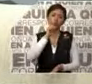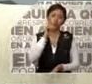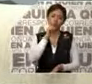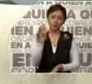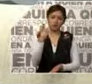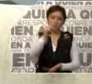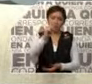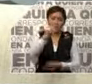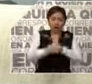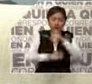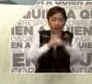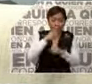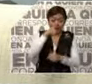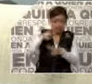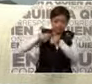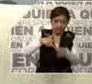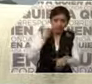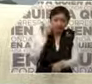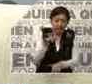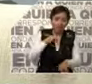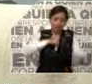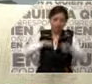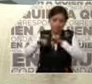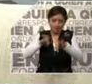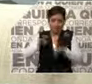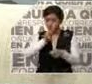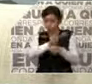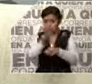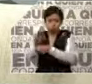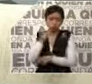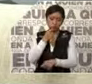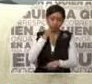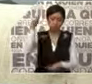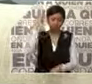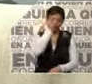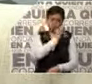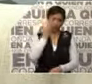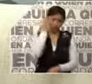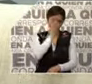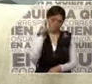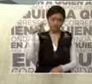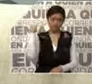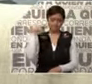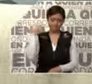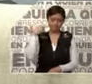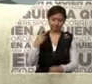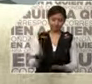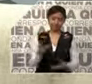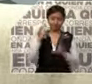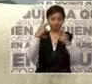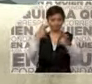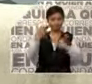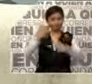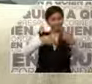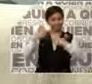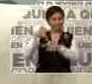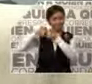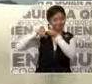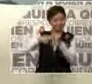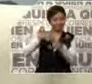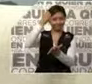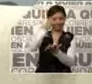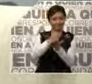que tiene todas las ganas de seguir viendo por estos chiquillos allá en una escuela de Veracruz. Vamos a una pausa y regresamos. Hay mucho más aquí en